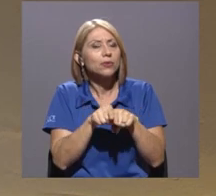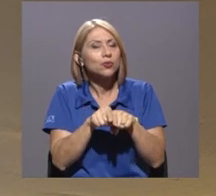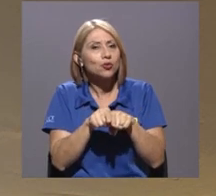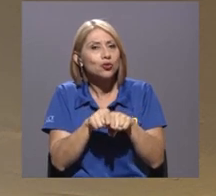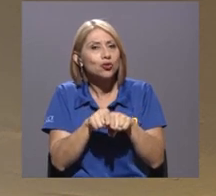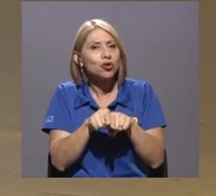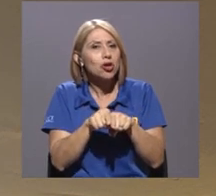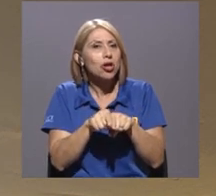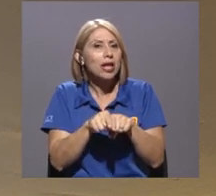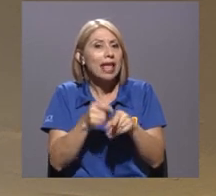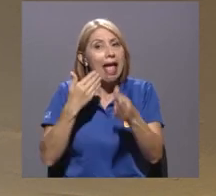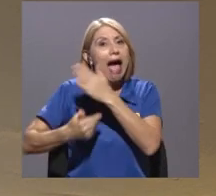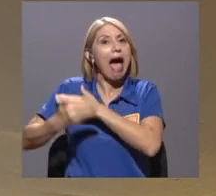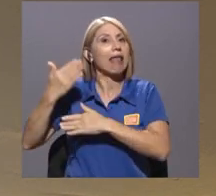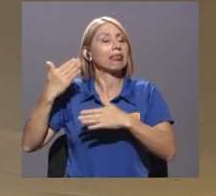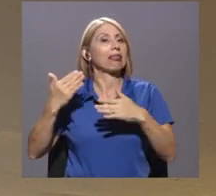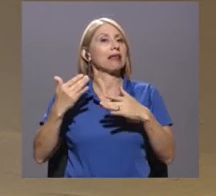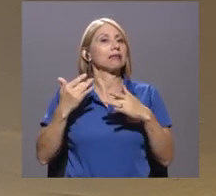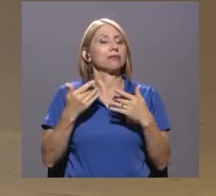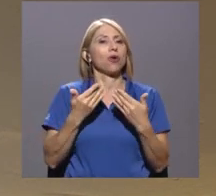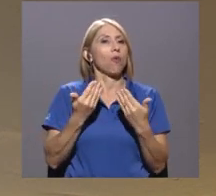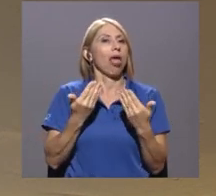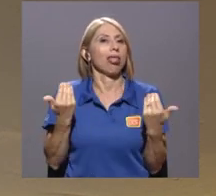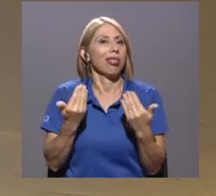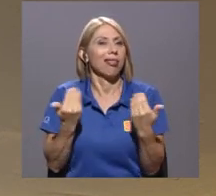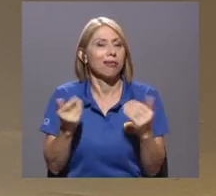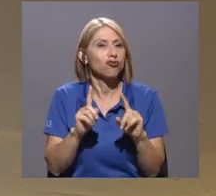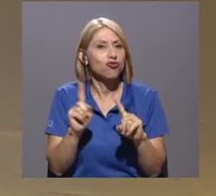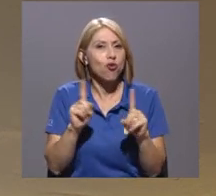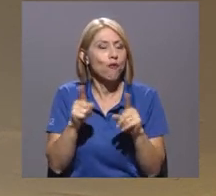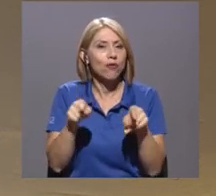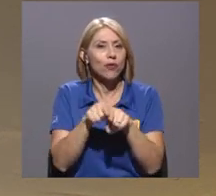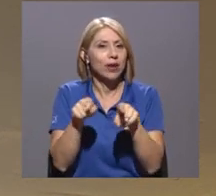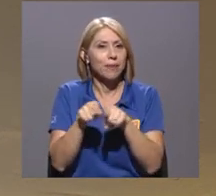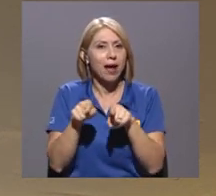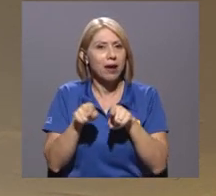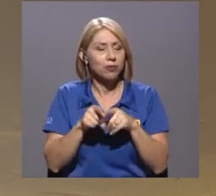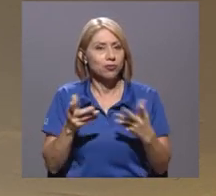qué rato no fueron hermanos yo tengo